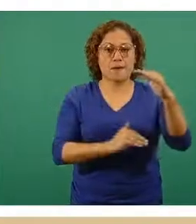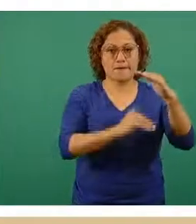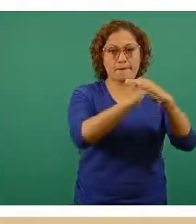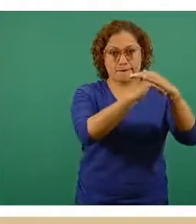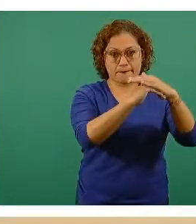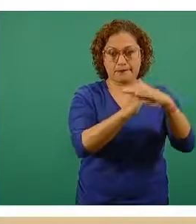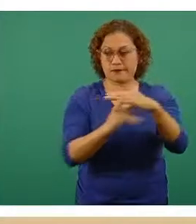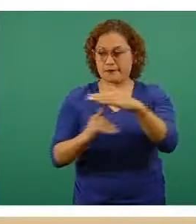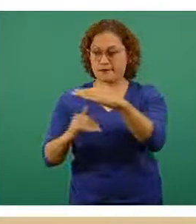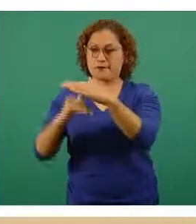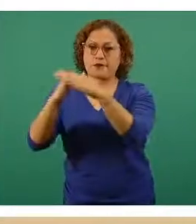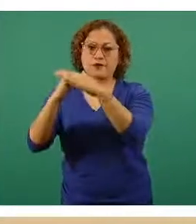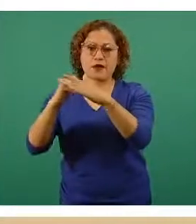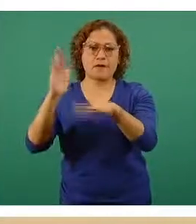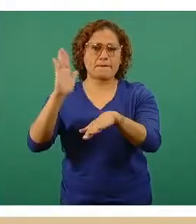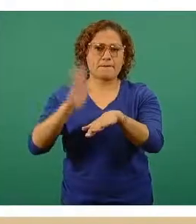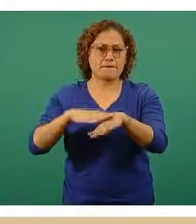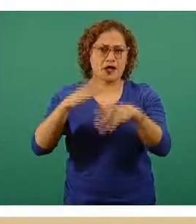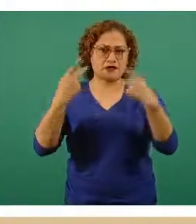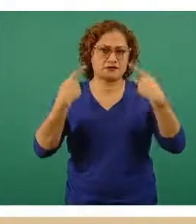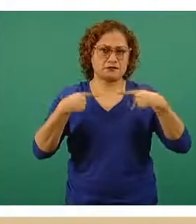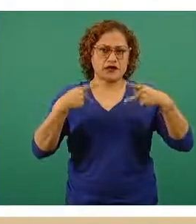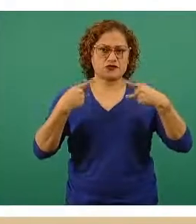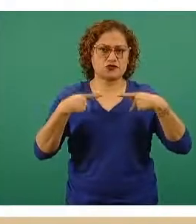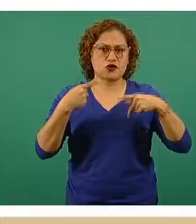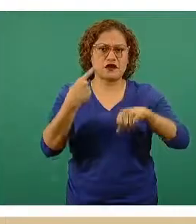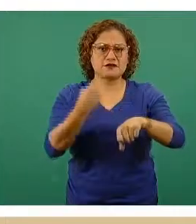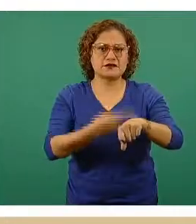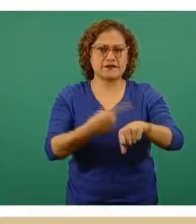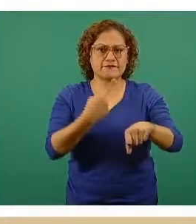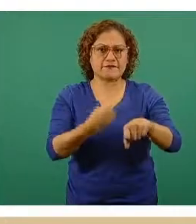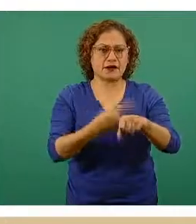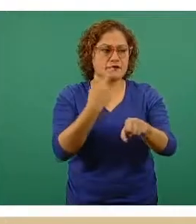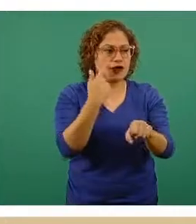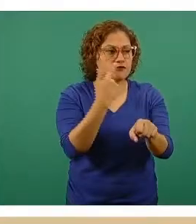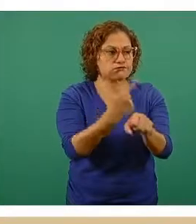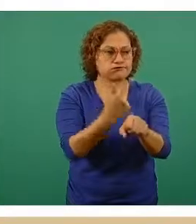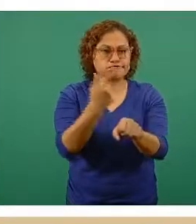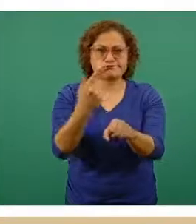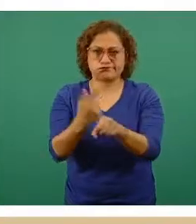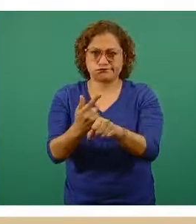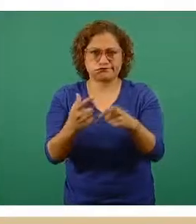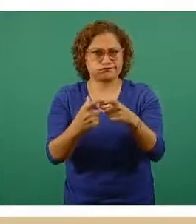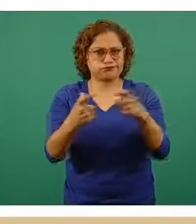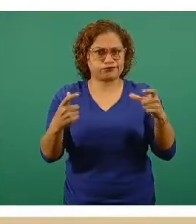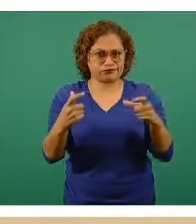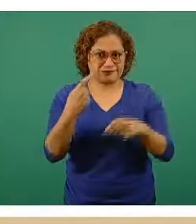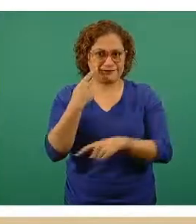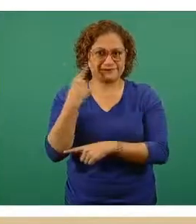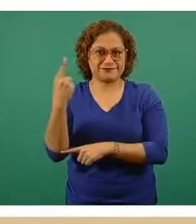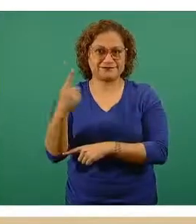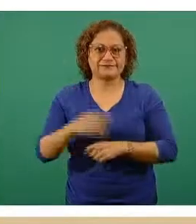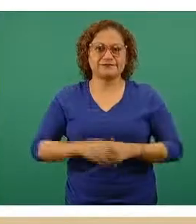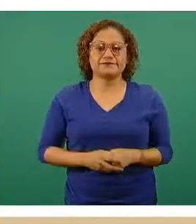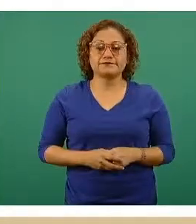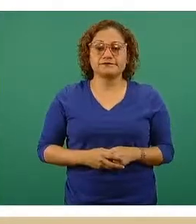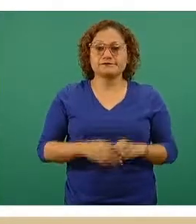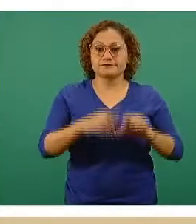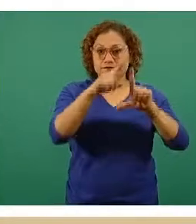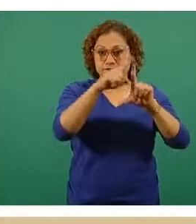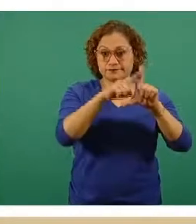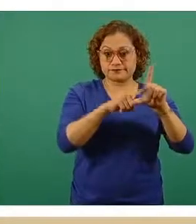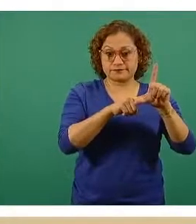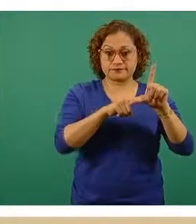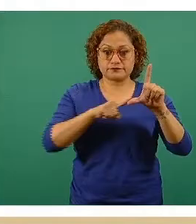casos estimados nosotros en el país logramos observar. Como ustedes pueden ver, en el eje tenemos las